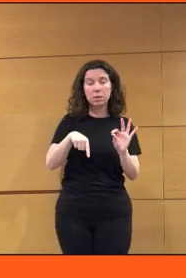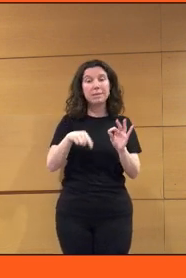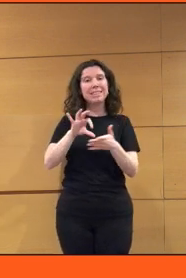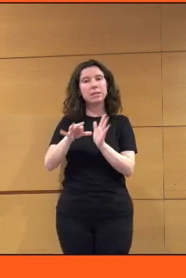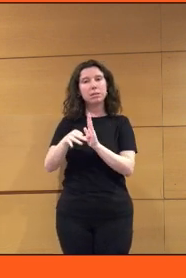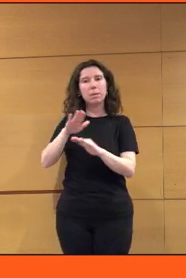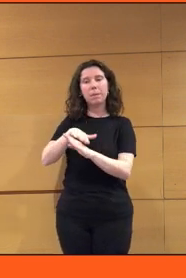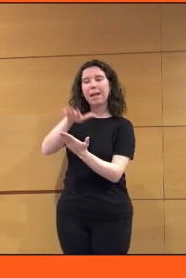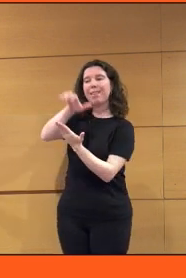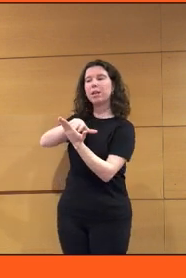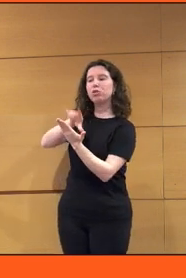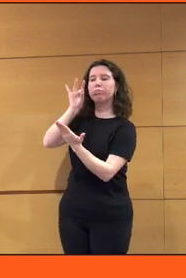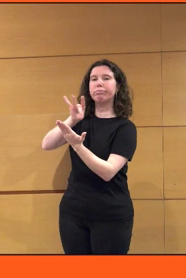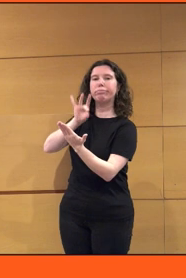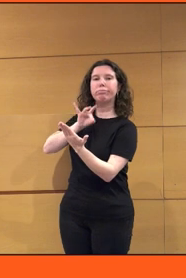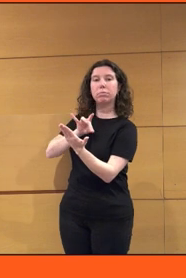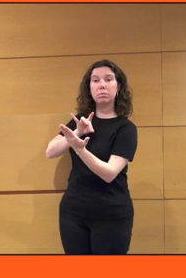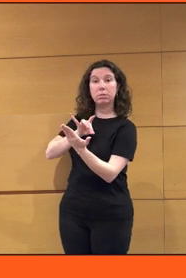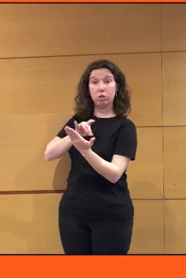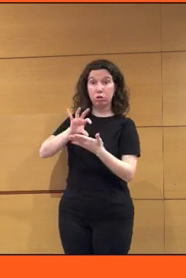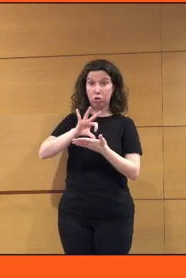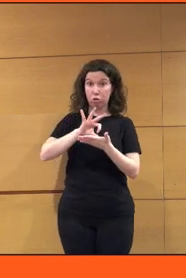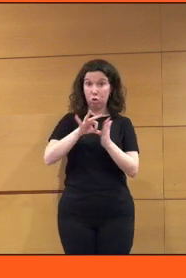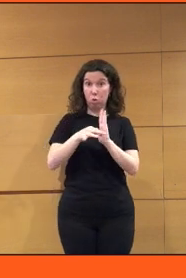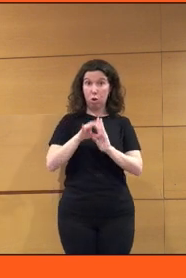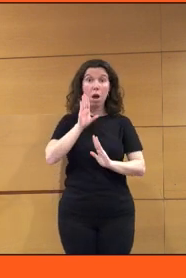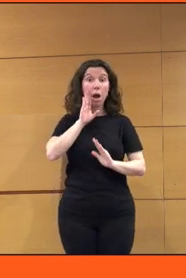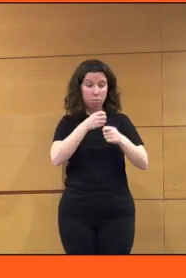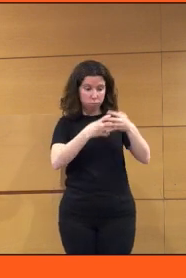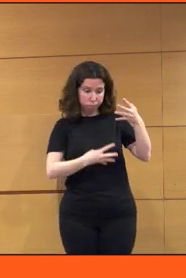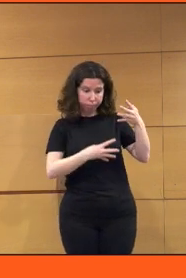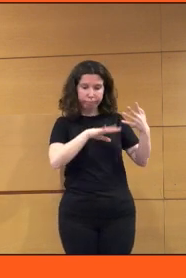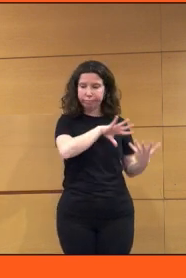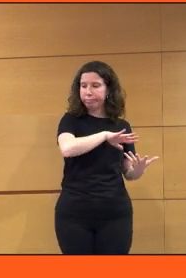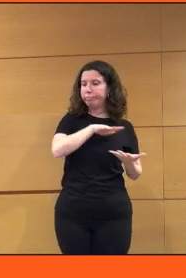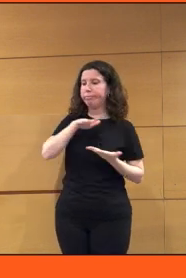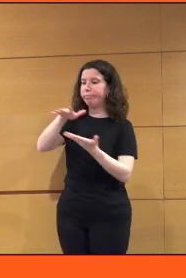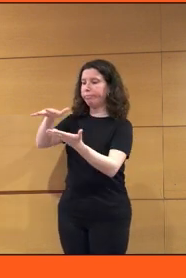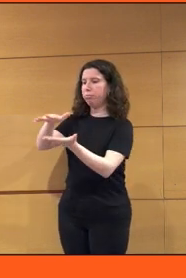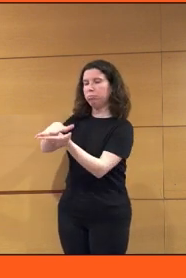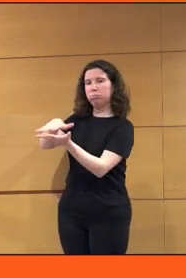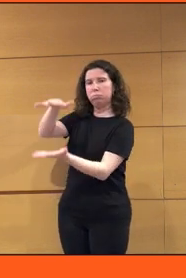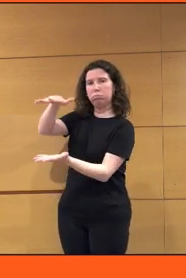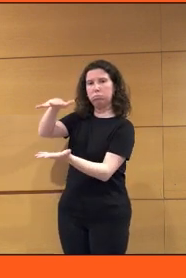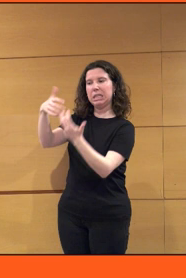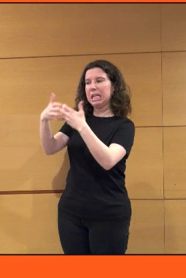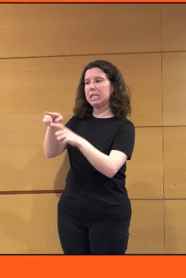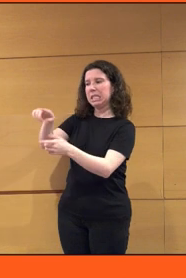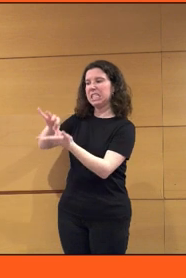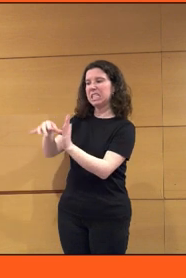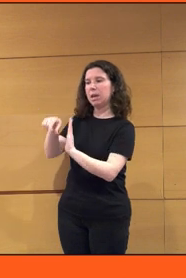necesiten. Integraremos estas soluciones en un sistema y este sistema será utilizado en lo que llamamos piloting